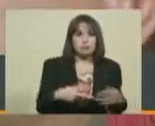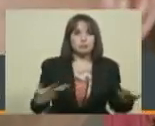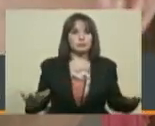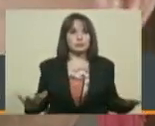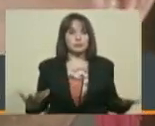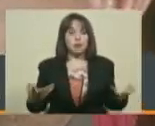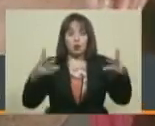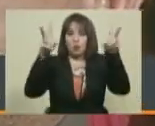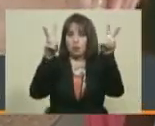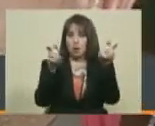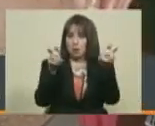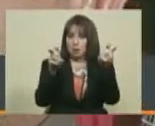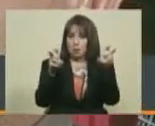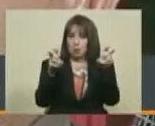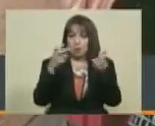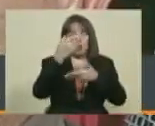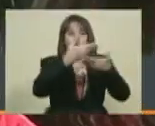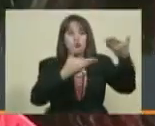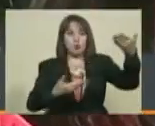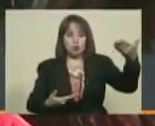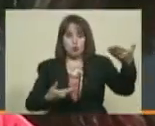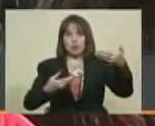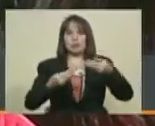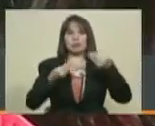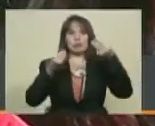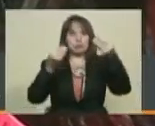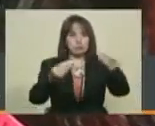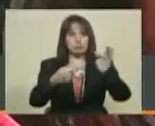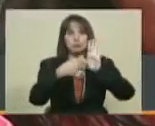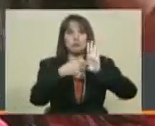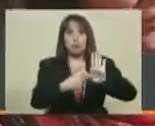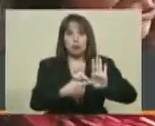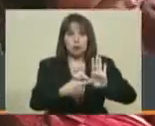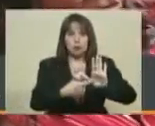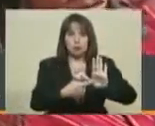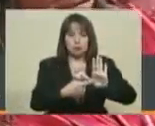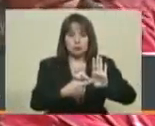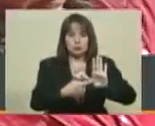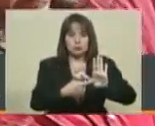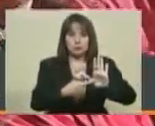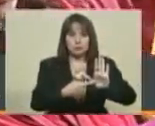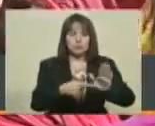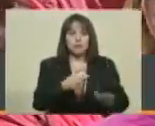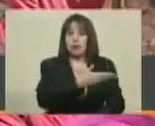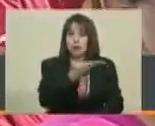Ya hay documentos desclasificados, compañeros trabajadores. Lo digo para